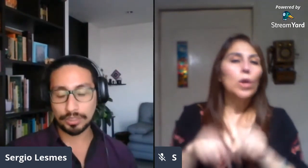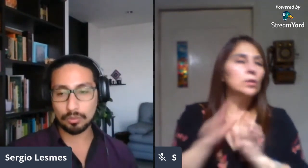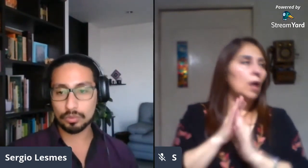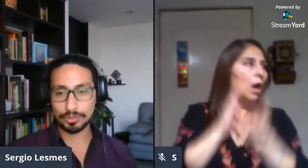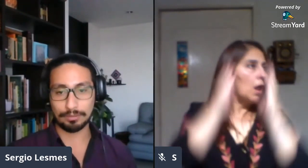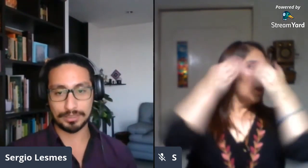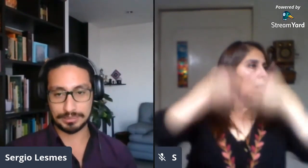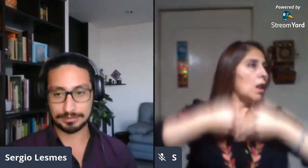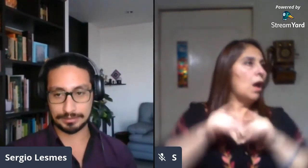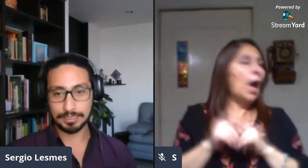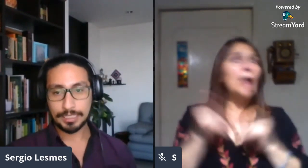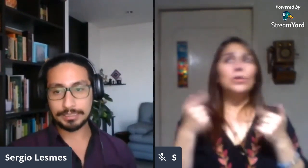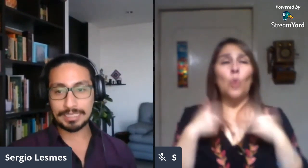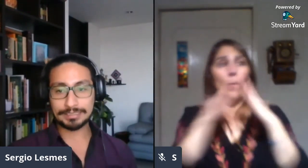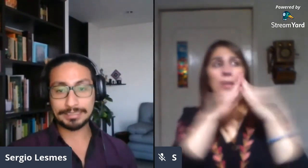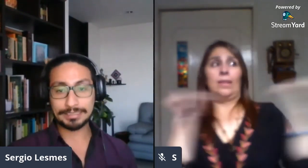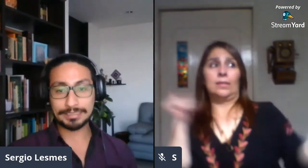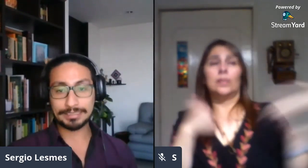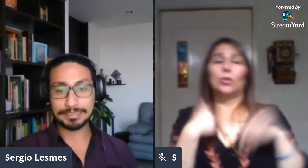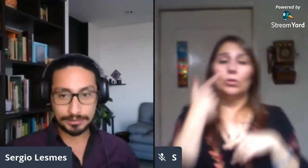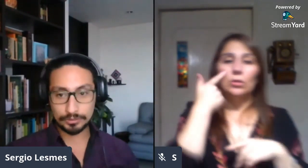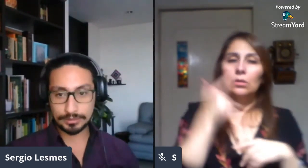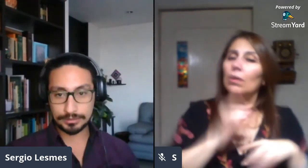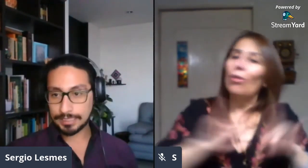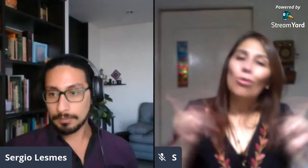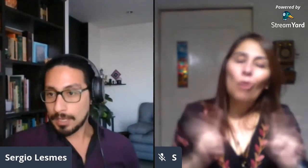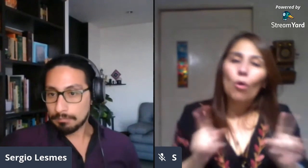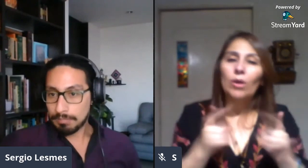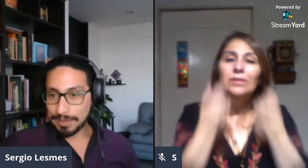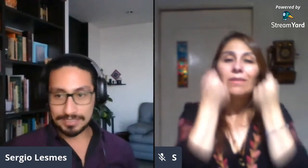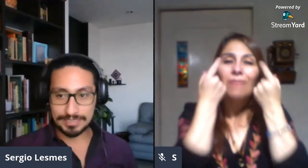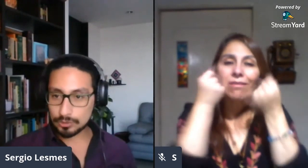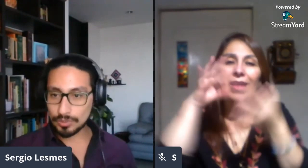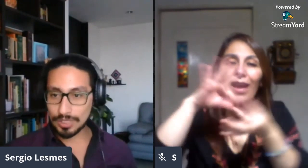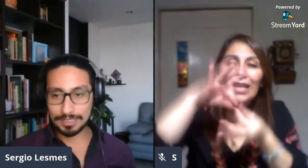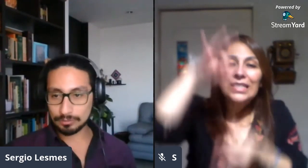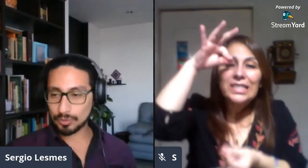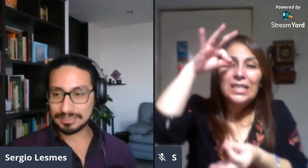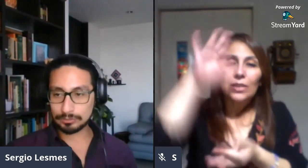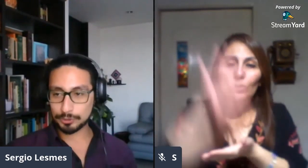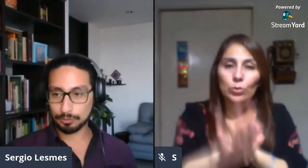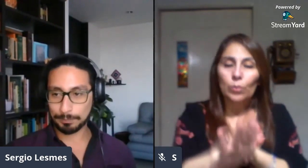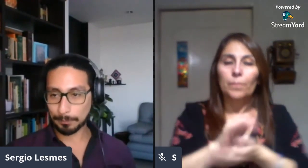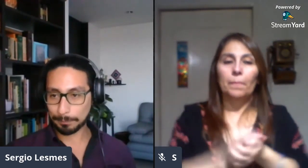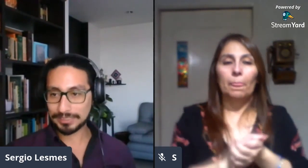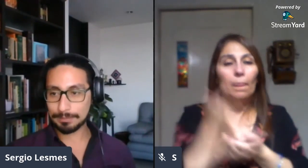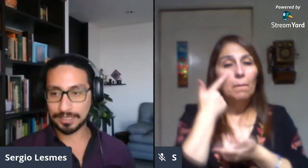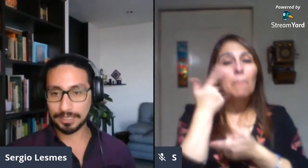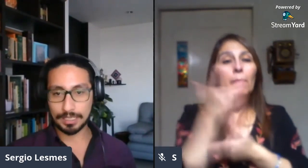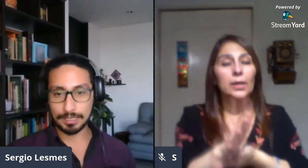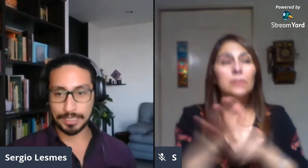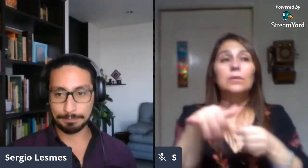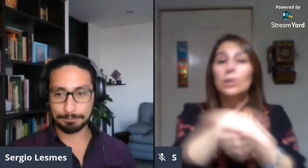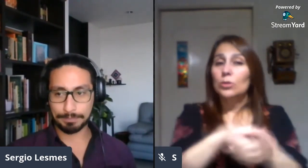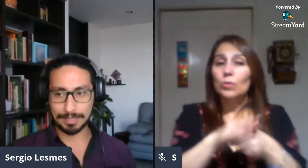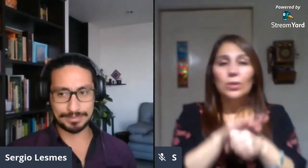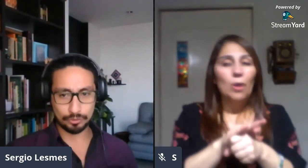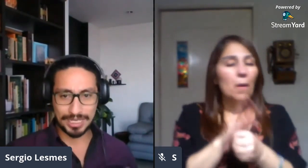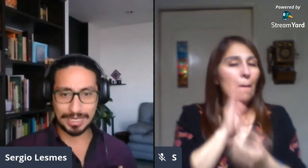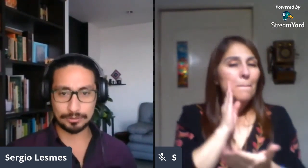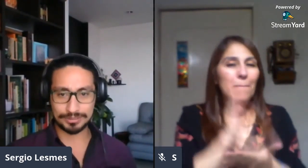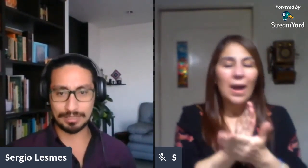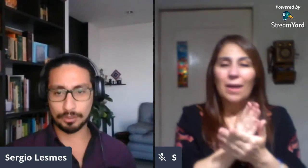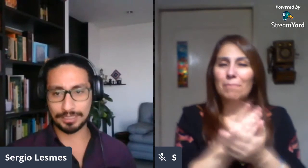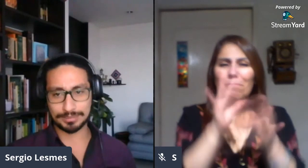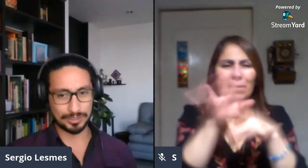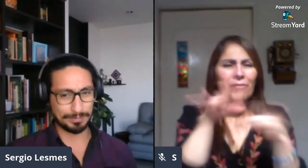revanchista y adquiera de verdad el sentido que tiene. Y es que me parece que es una situación muy propicia para pensarnos si acaso